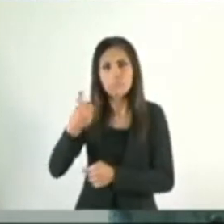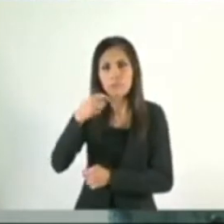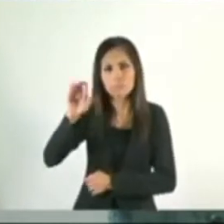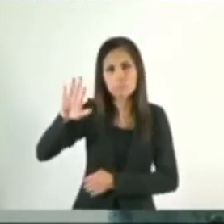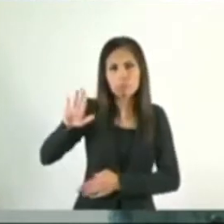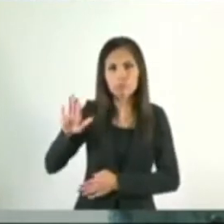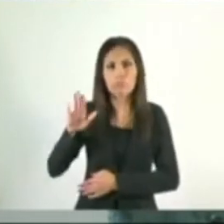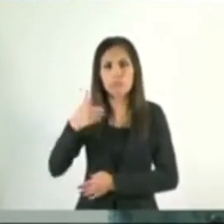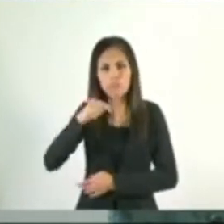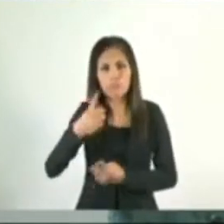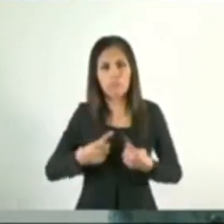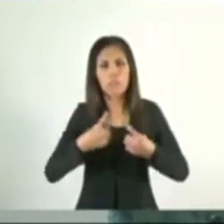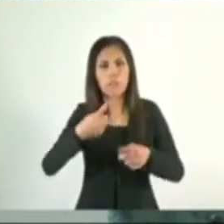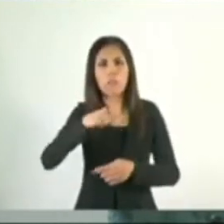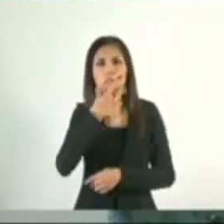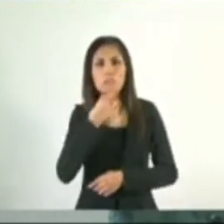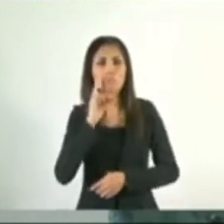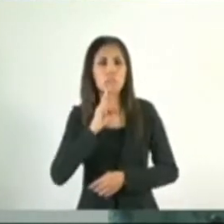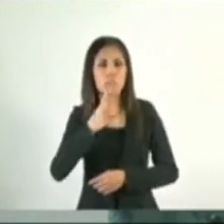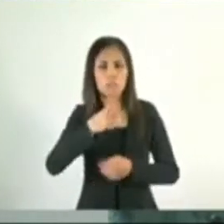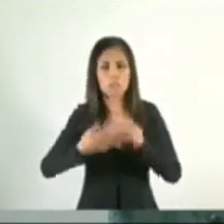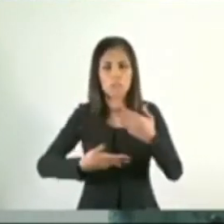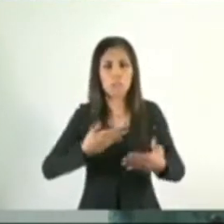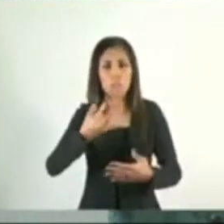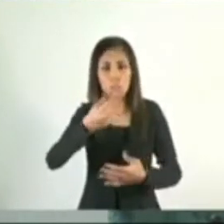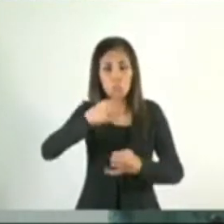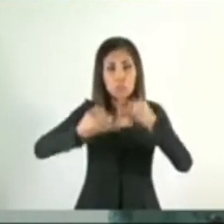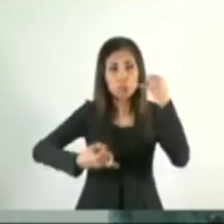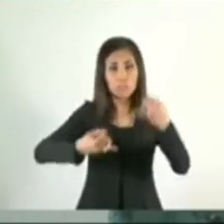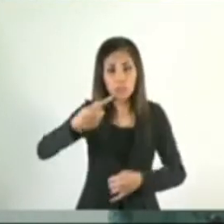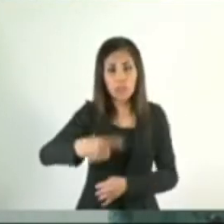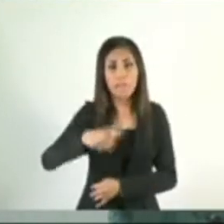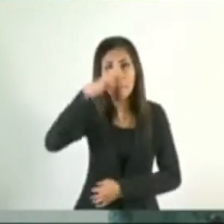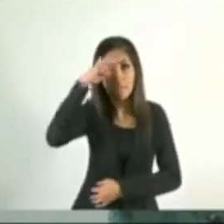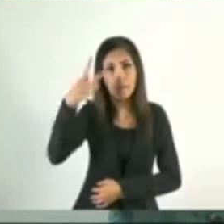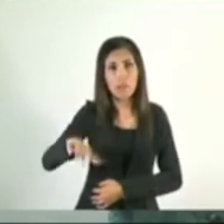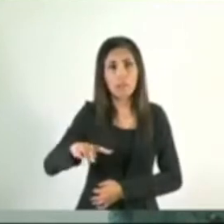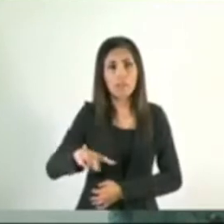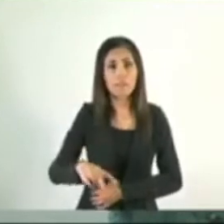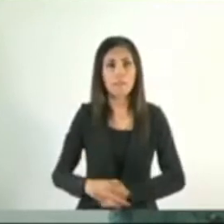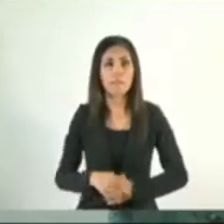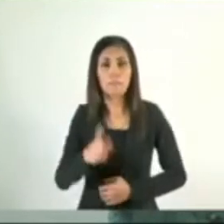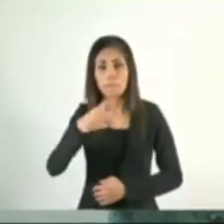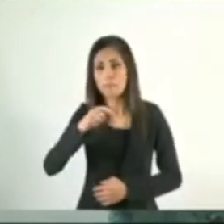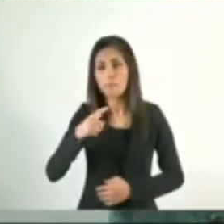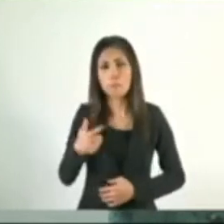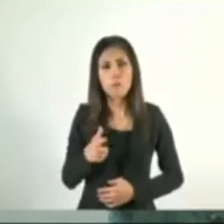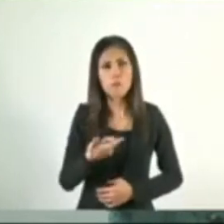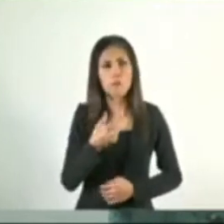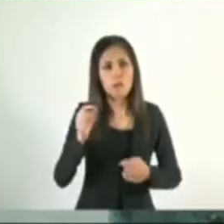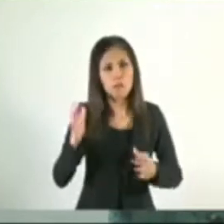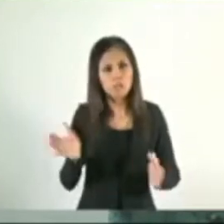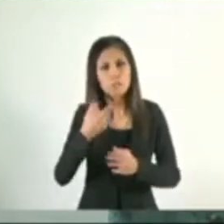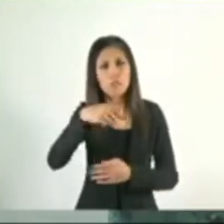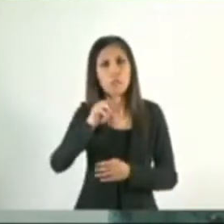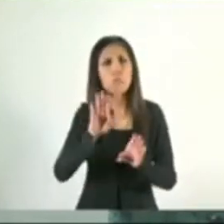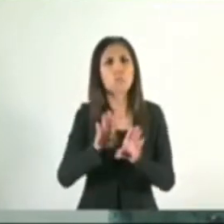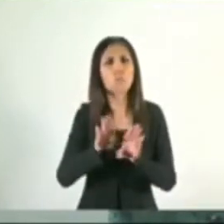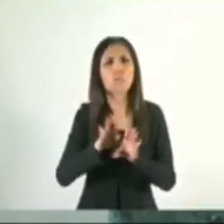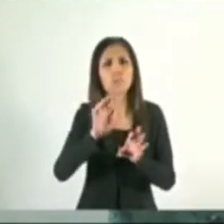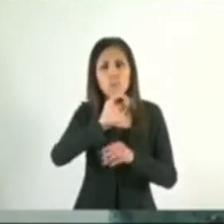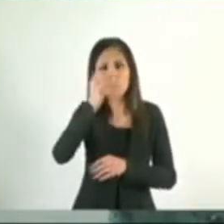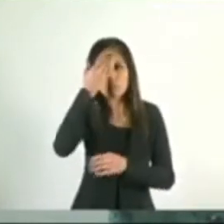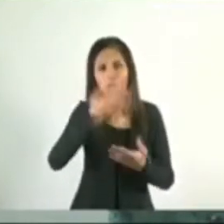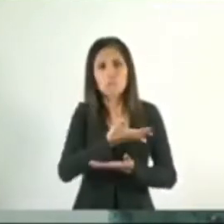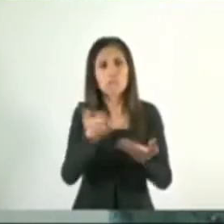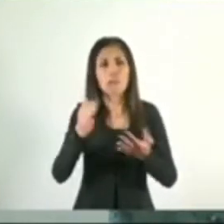Introducir la Perspectiva de Género en los Órganos Impartidores de Justicia en México, Capítulo Guanajuato, organizó concurso de reconocimiento de sentencias